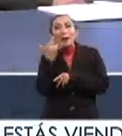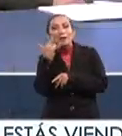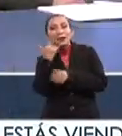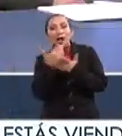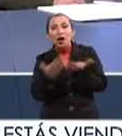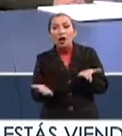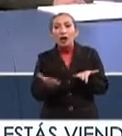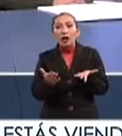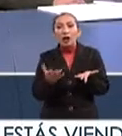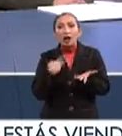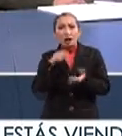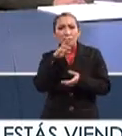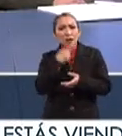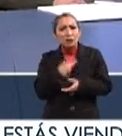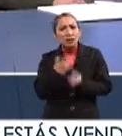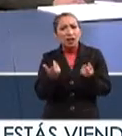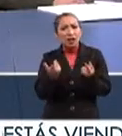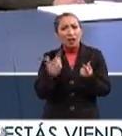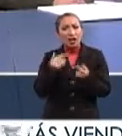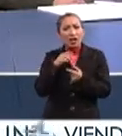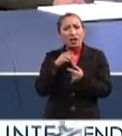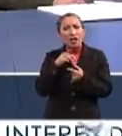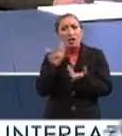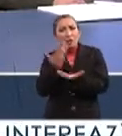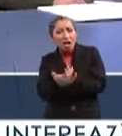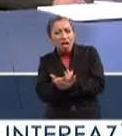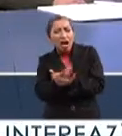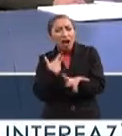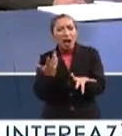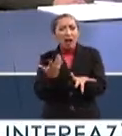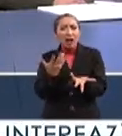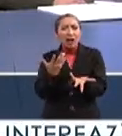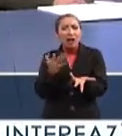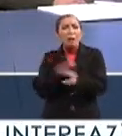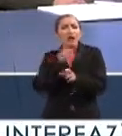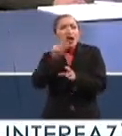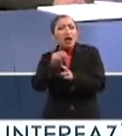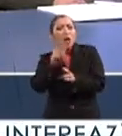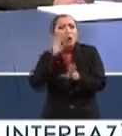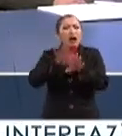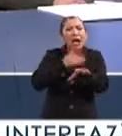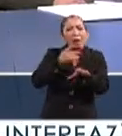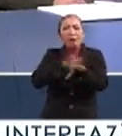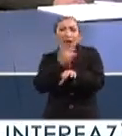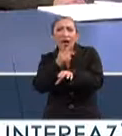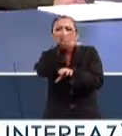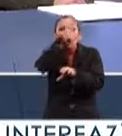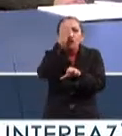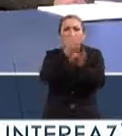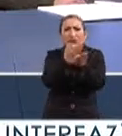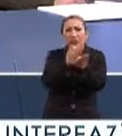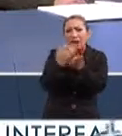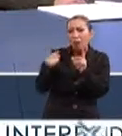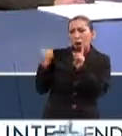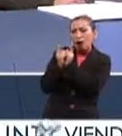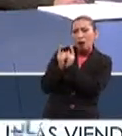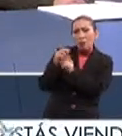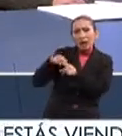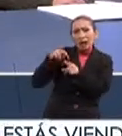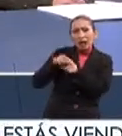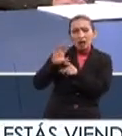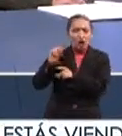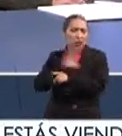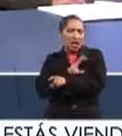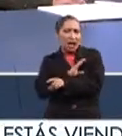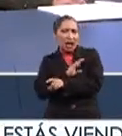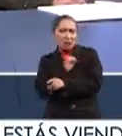sino es, y no me contestaste, y me dejaste en sin, y me dejaste en chat cerrado, y por qué no sé qué, y por qué no subiste la foto ahorita que nos vimos en el parque. Claro, ya no me